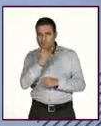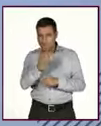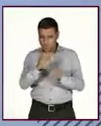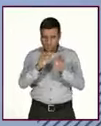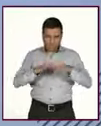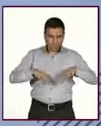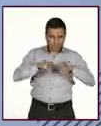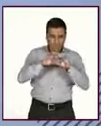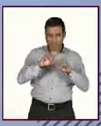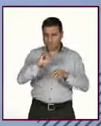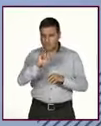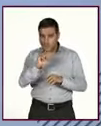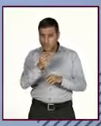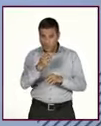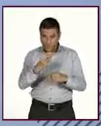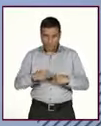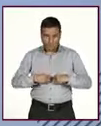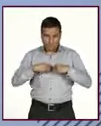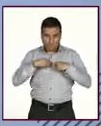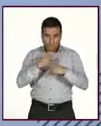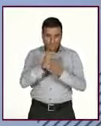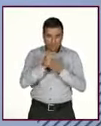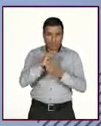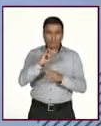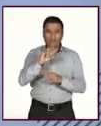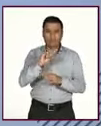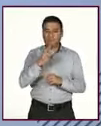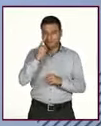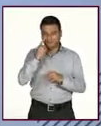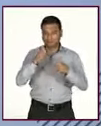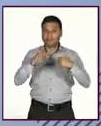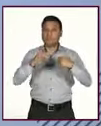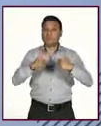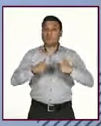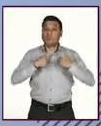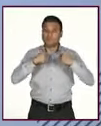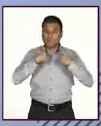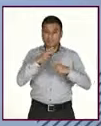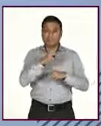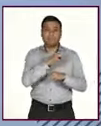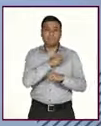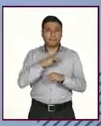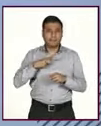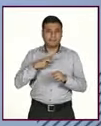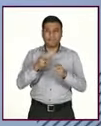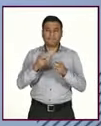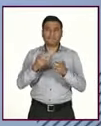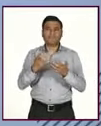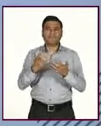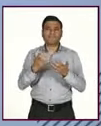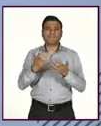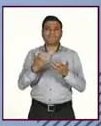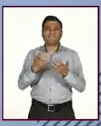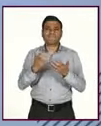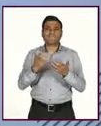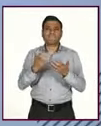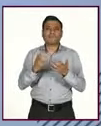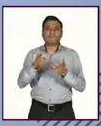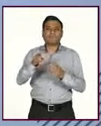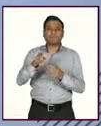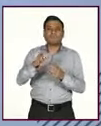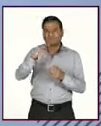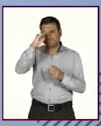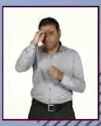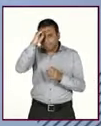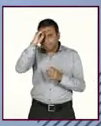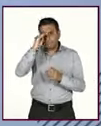en mi vida? Algo que ayuda muchísimo en las juventudes es en hablar, en hacer este trayecto de vida,